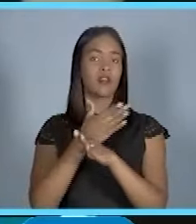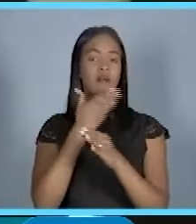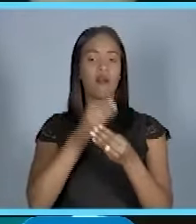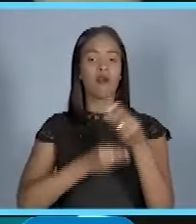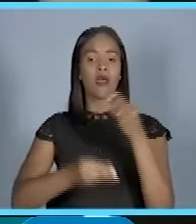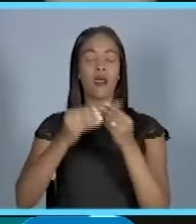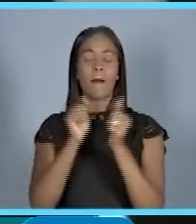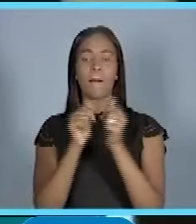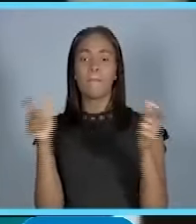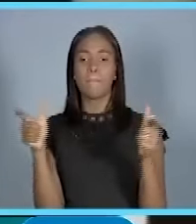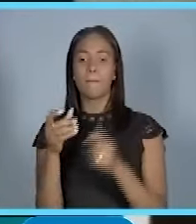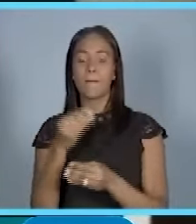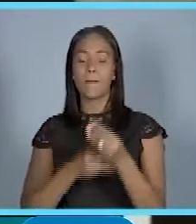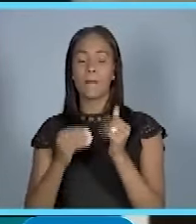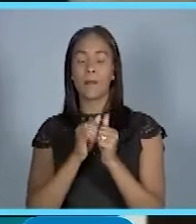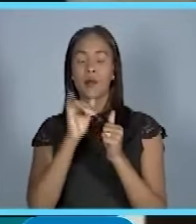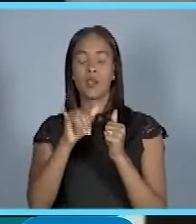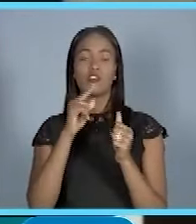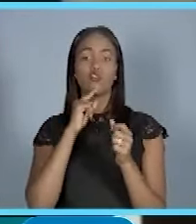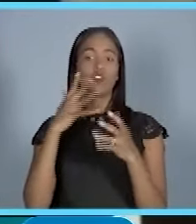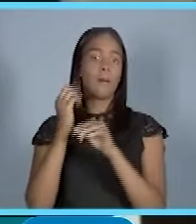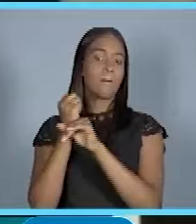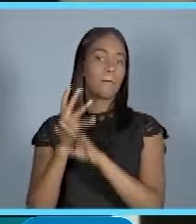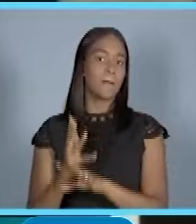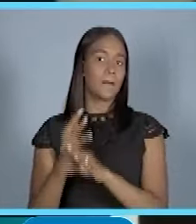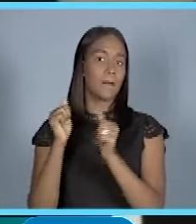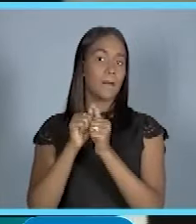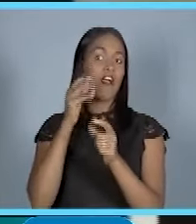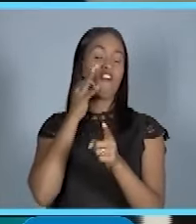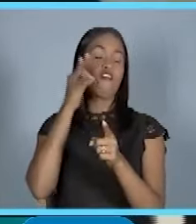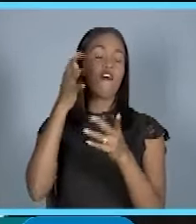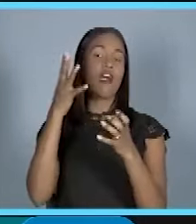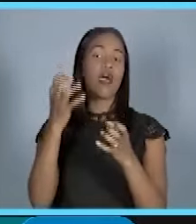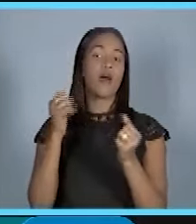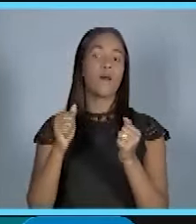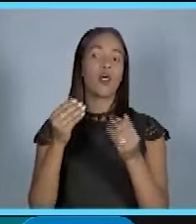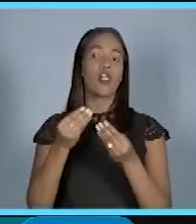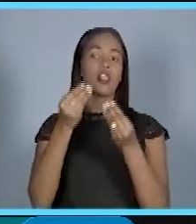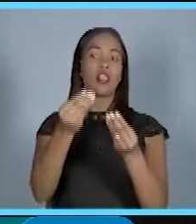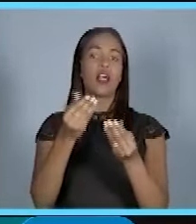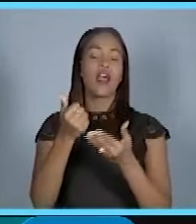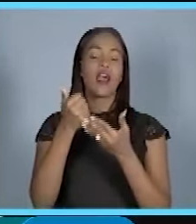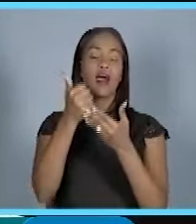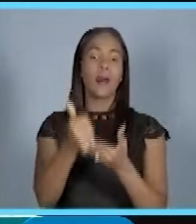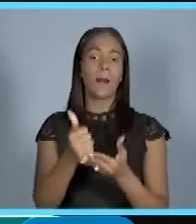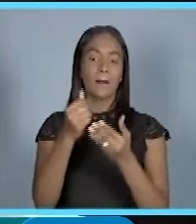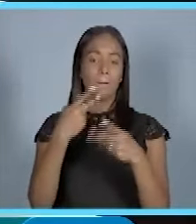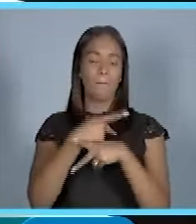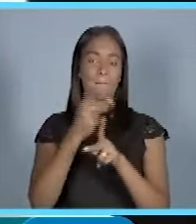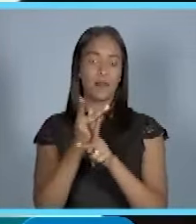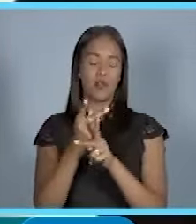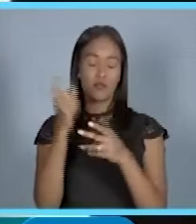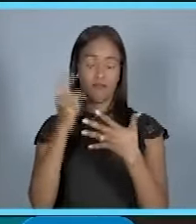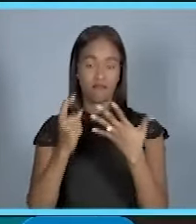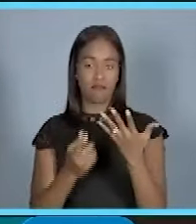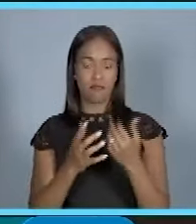de los pequeños agricultores, quienes son preparados con la visión de cultivar para vender principalmente productos